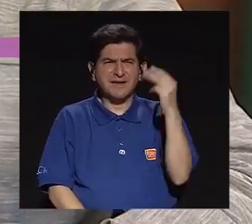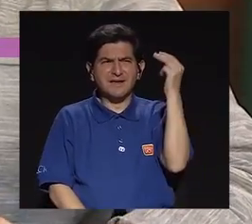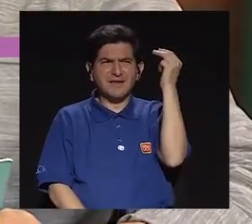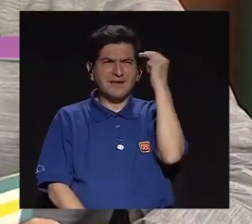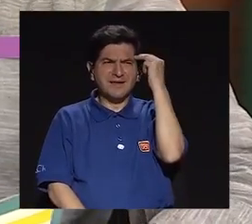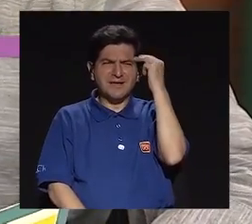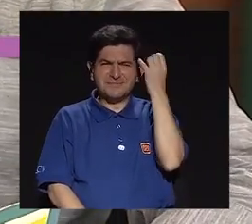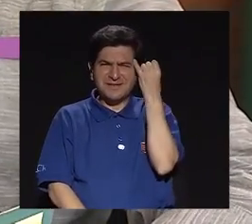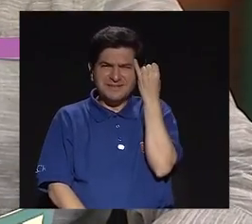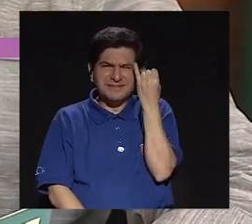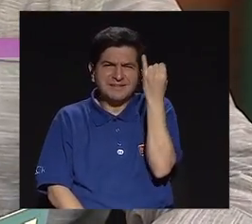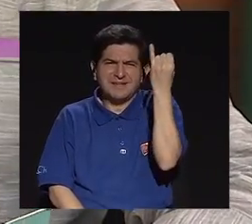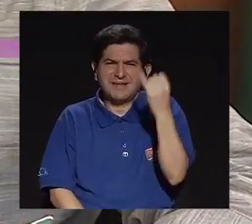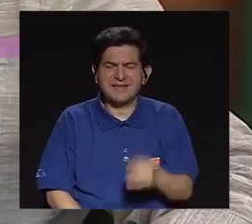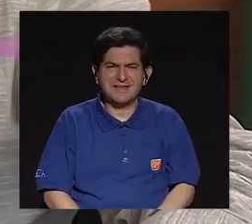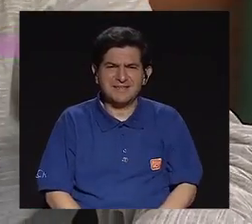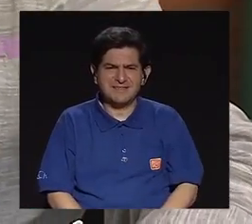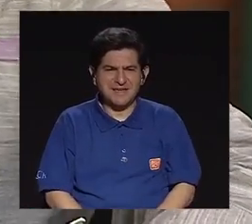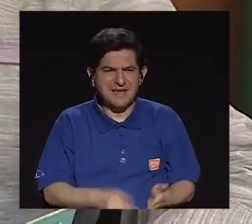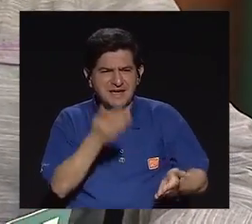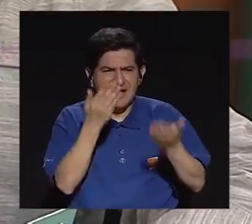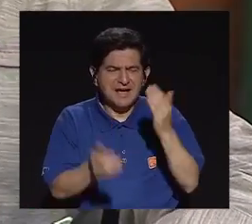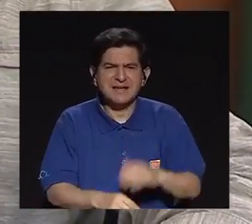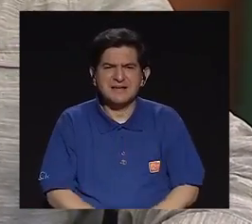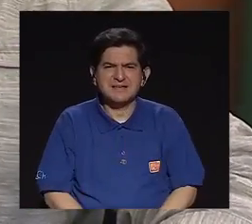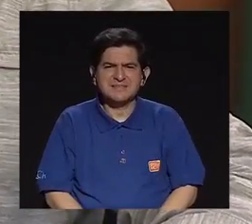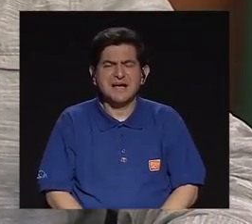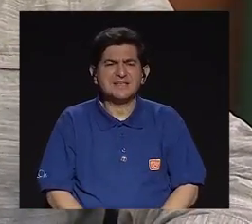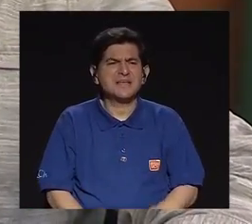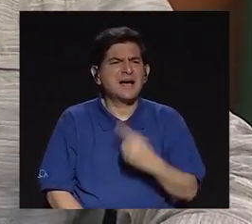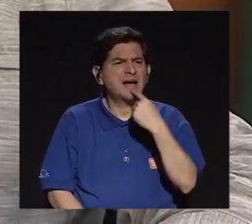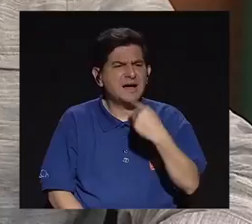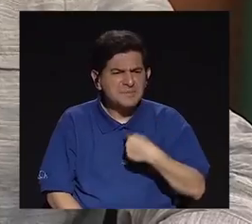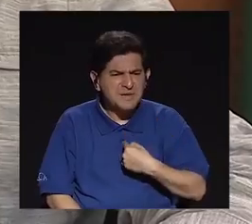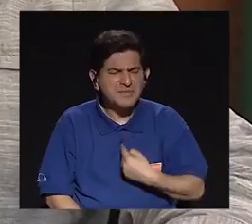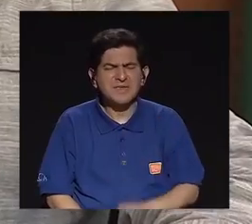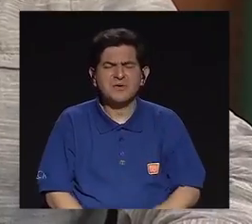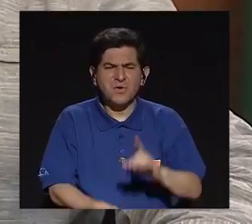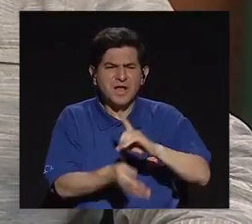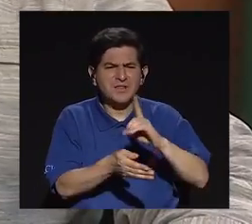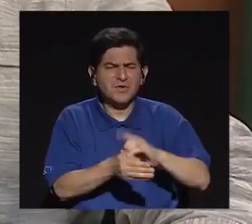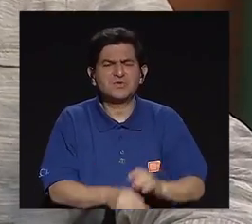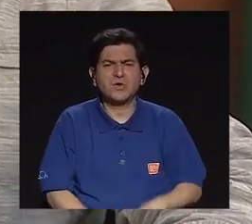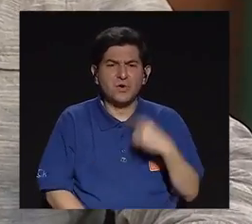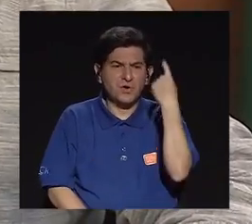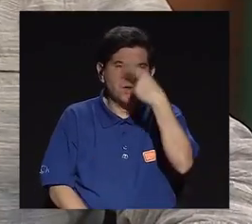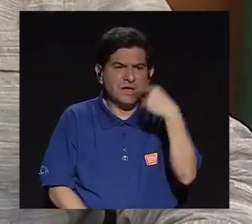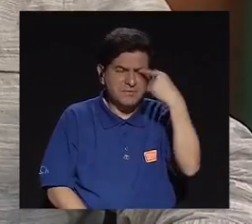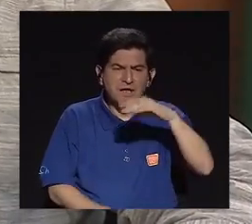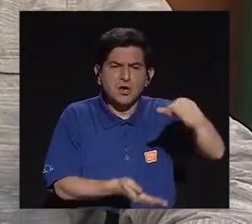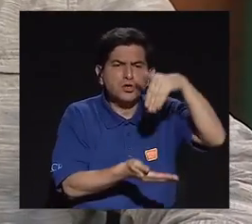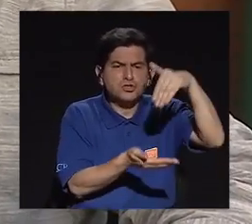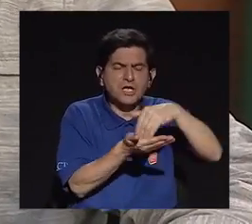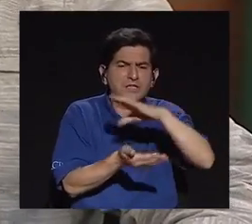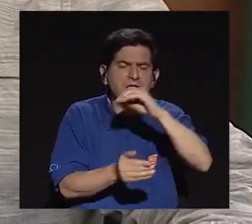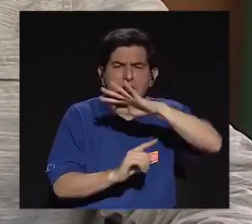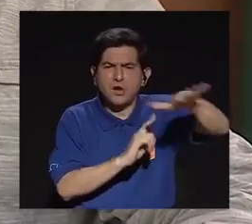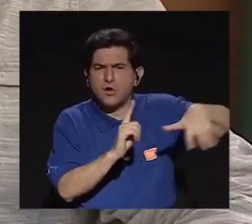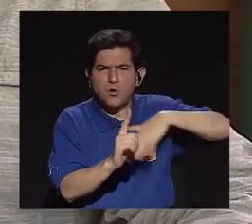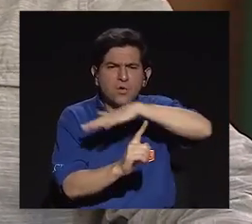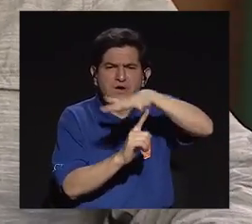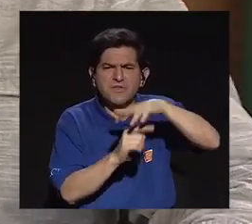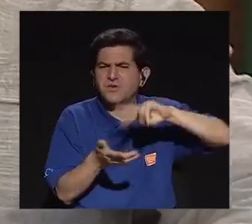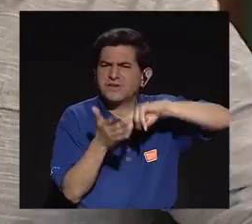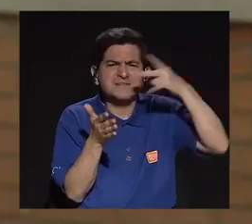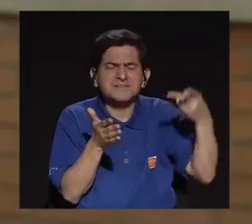en la mente como un apellido al vértigo, que el doctor me dijo que el vértigo era central, o que el doctor me dijo que era un vértigo periférico. ¿A qué se